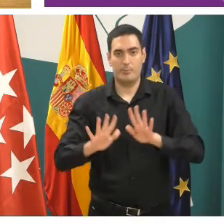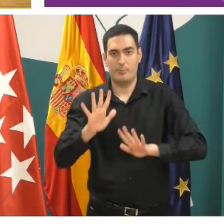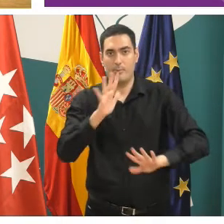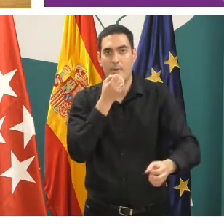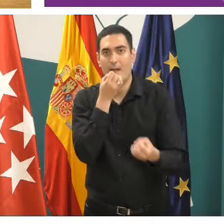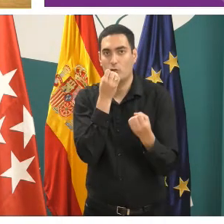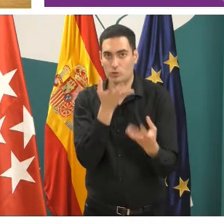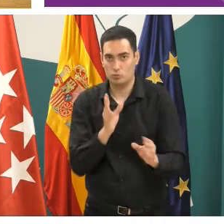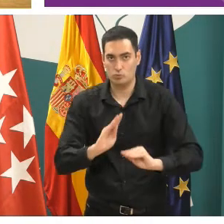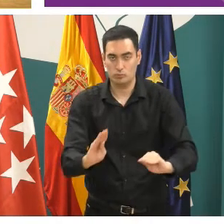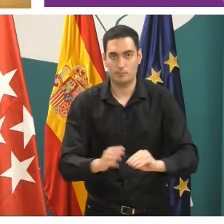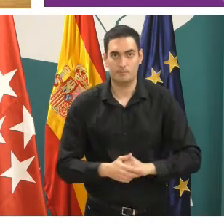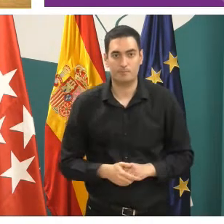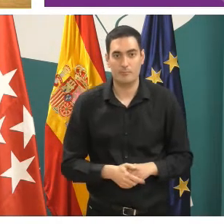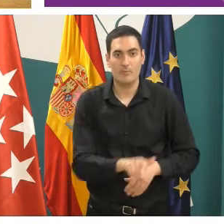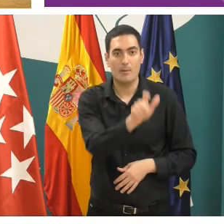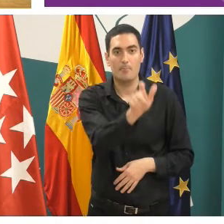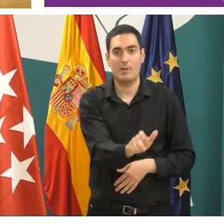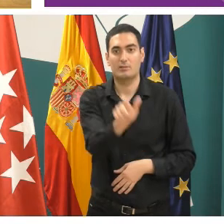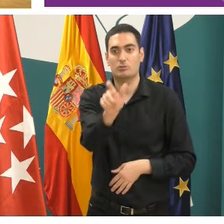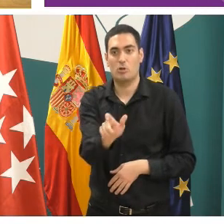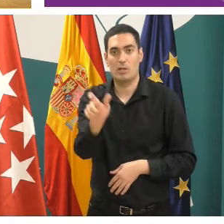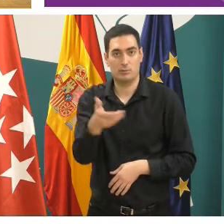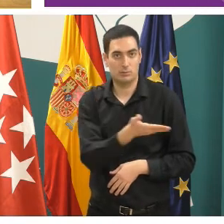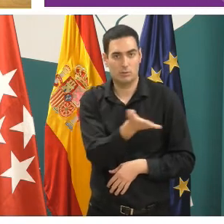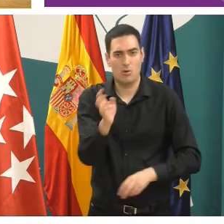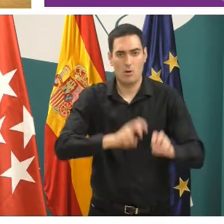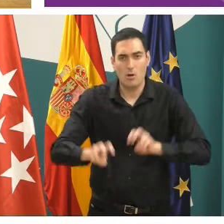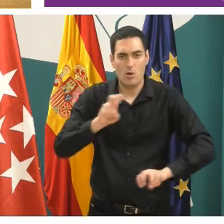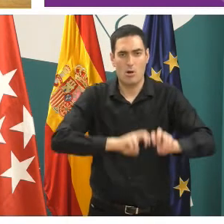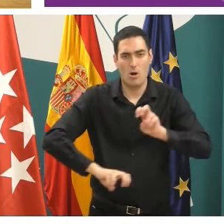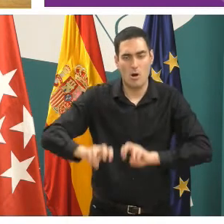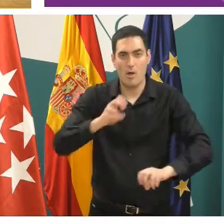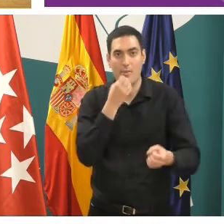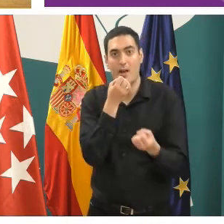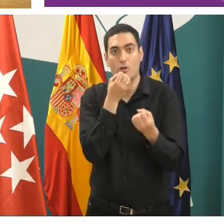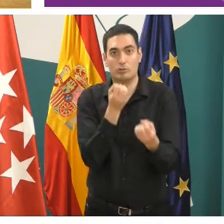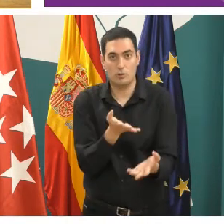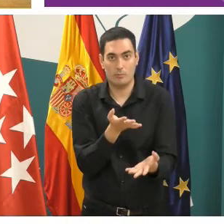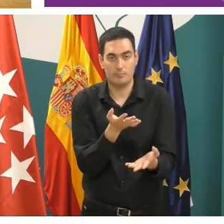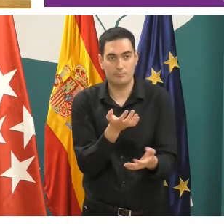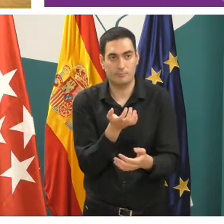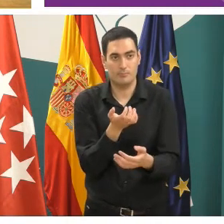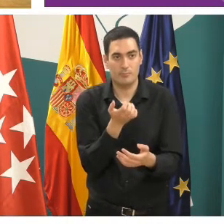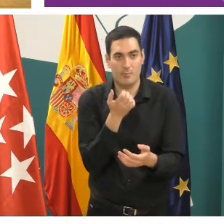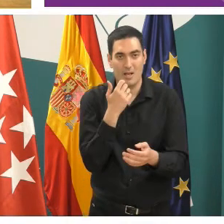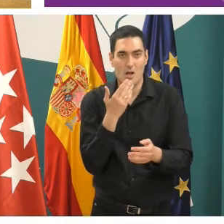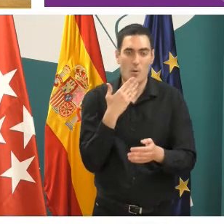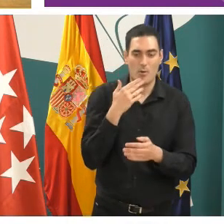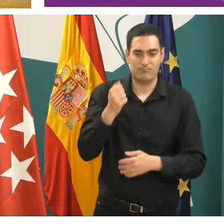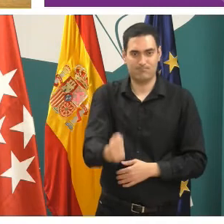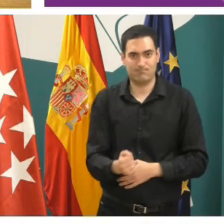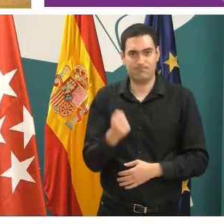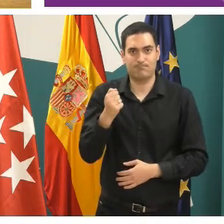diagnóstico. Las personas que buscan diagnóstico, que comienzan a hacer ese peregrinaje,